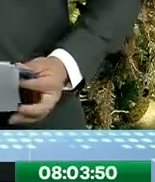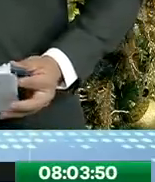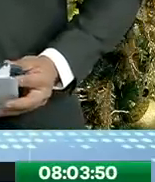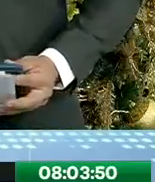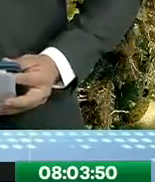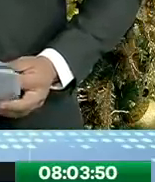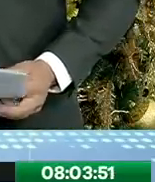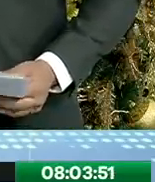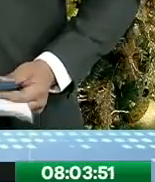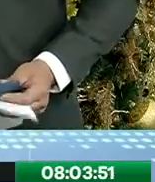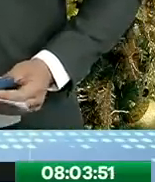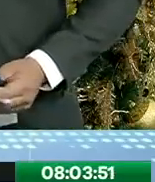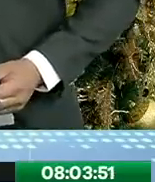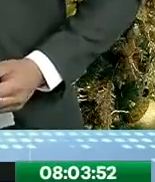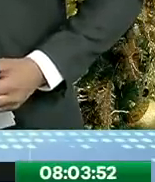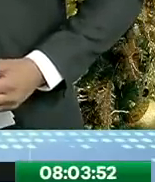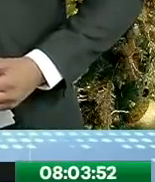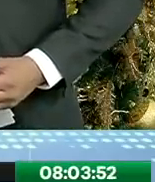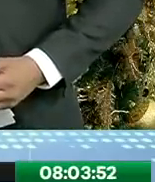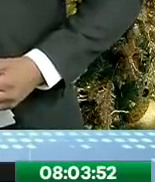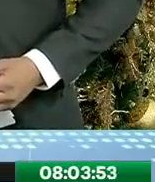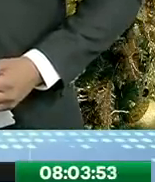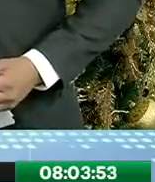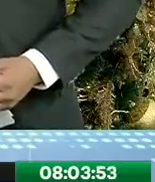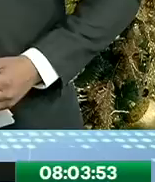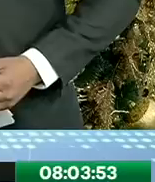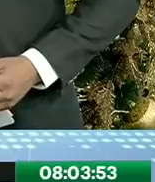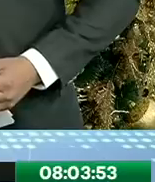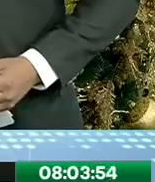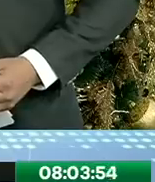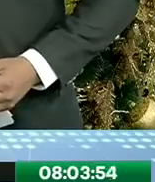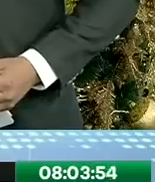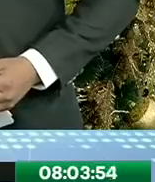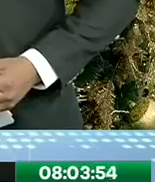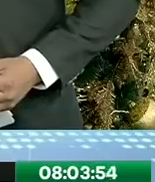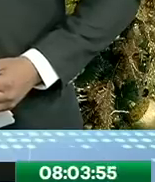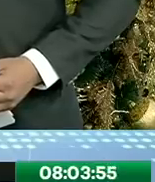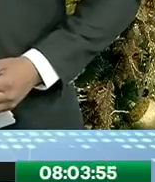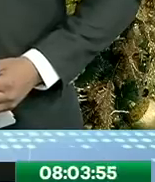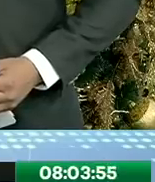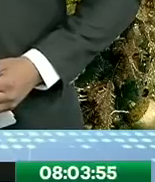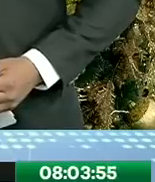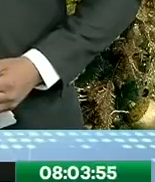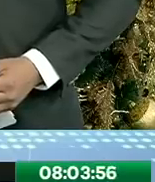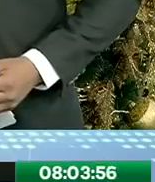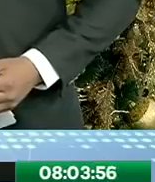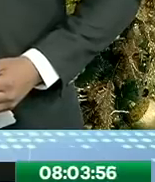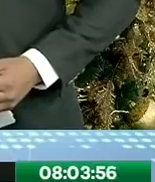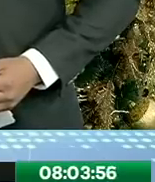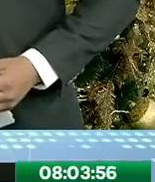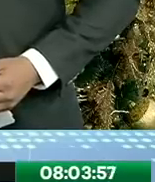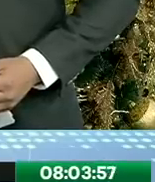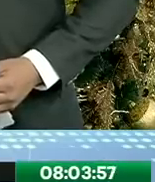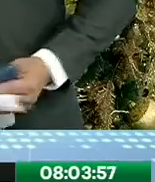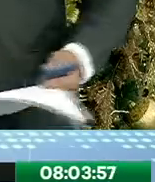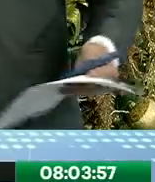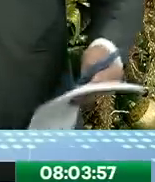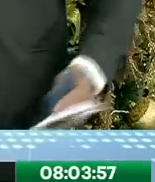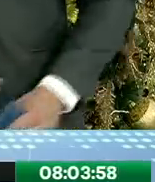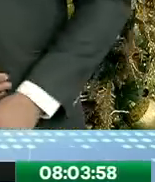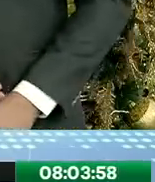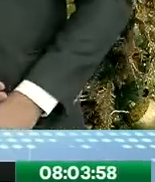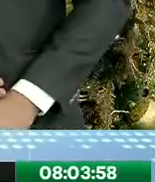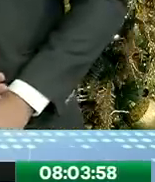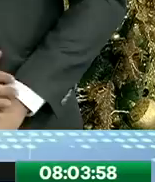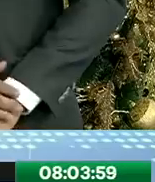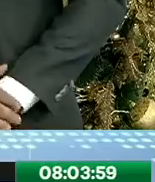trabaja ahí, que vende, todo el mundo será afectado. Exacto. Y ha sido afectado. Esto no es por costumbres, esa es otra estupidez que se diga, que